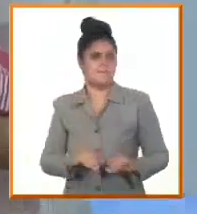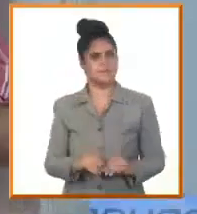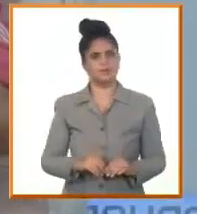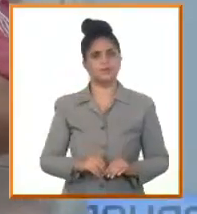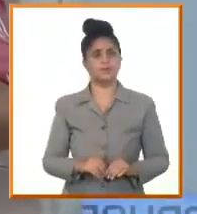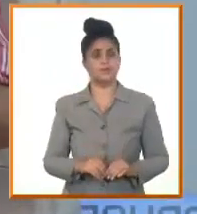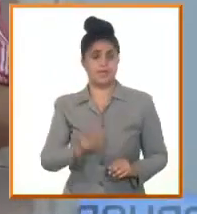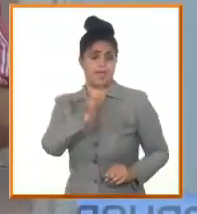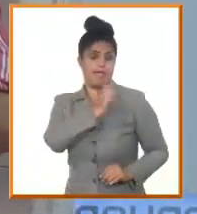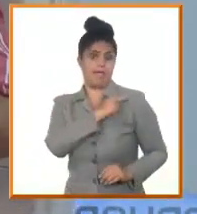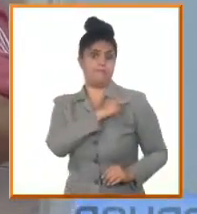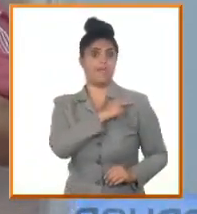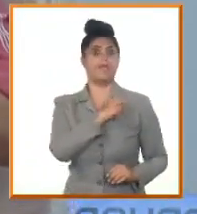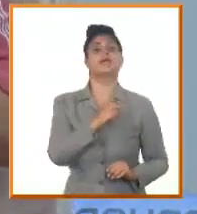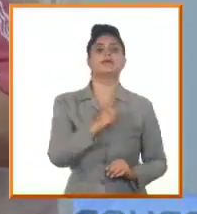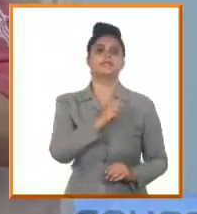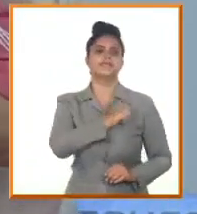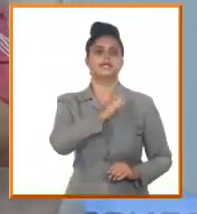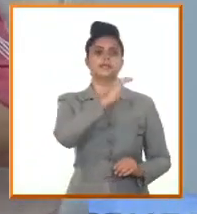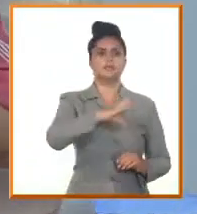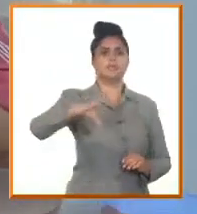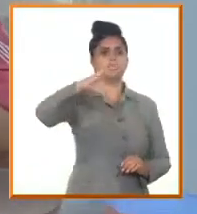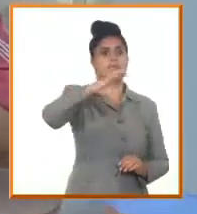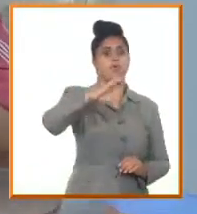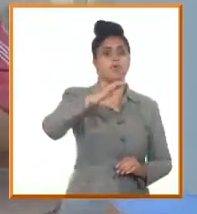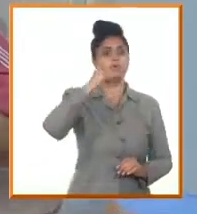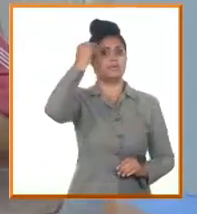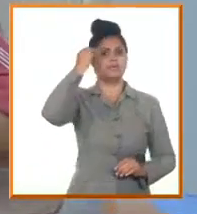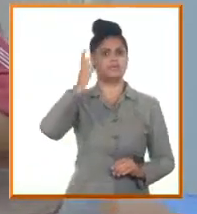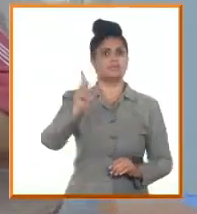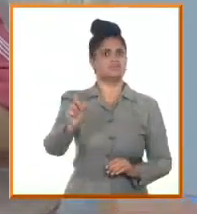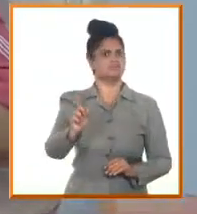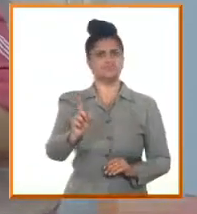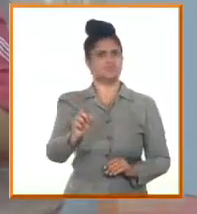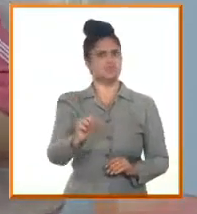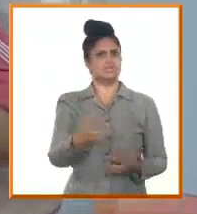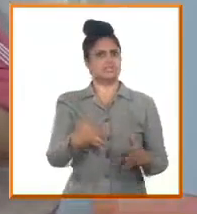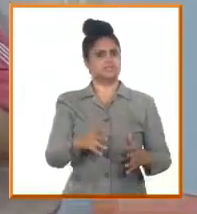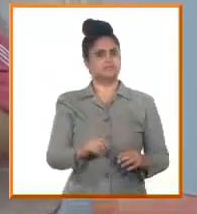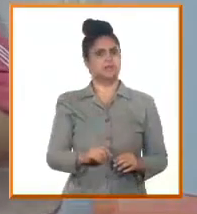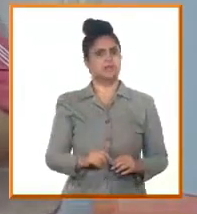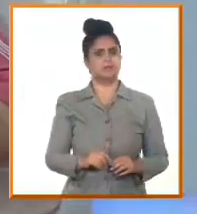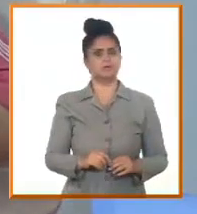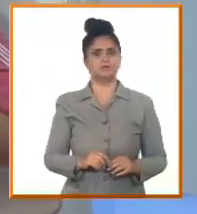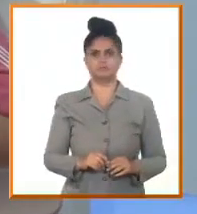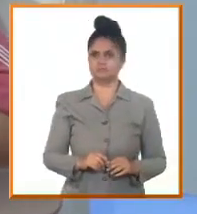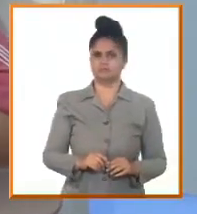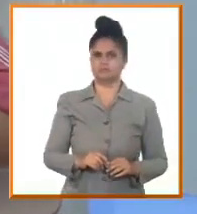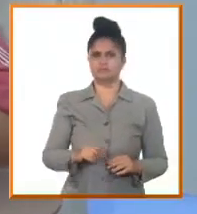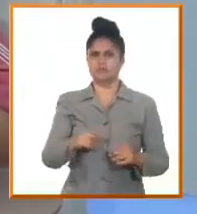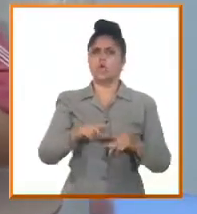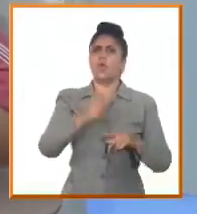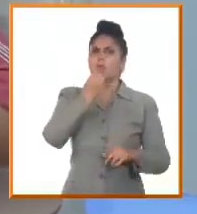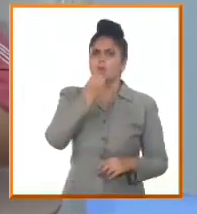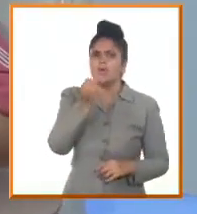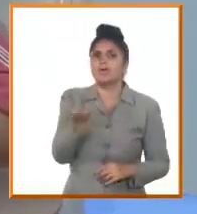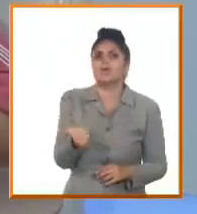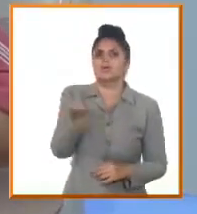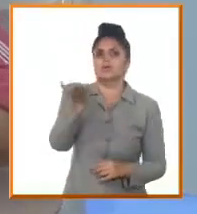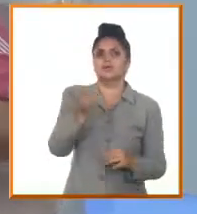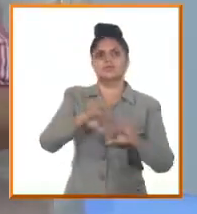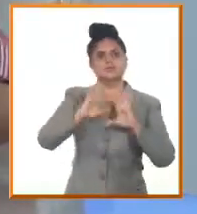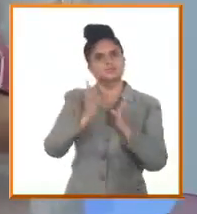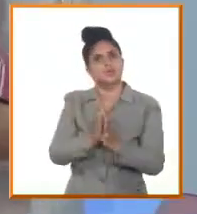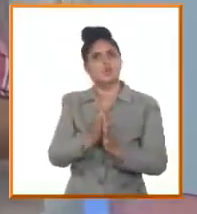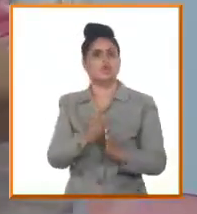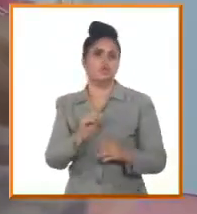le tenemos miedo a eso Entonces qué pasa Bueno pero por qué le voy a tener miedo eso va a entrar en el precio Es verdad que pueden incrementar un poco los precios Es cierto que